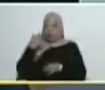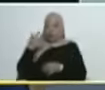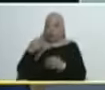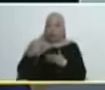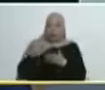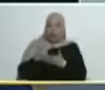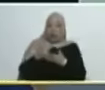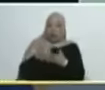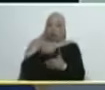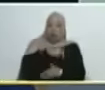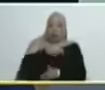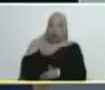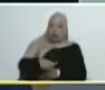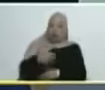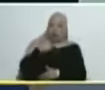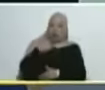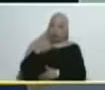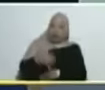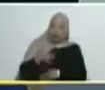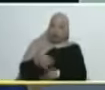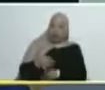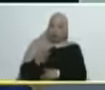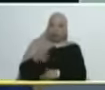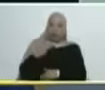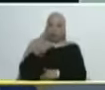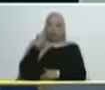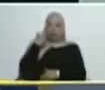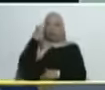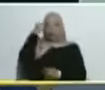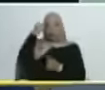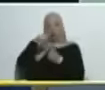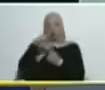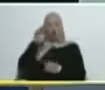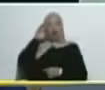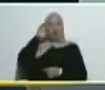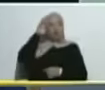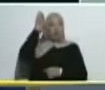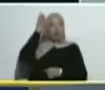impacto. En tercer nivel, el futuro